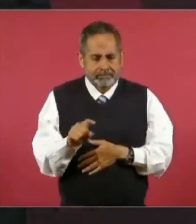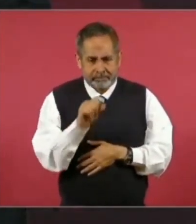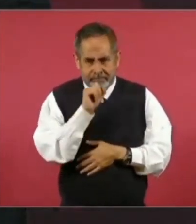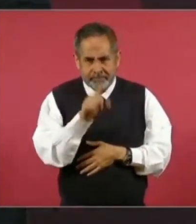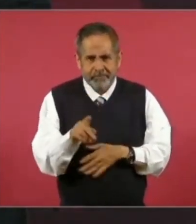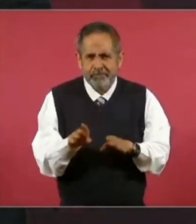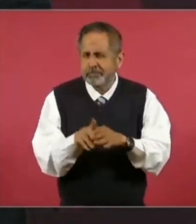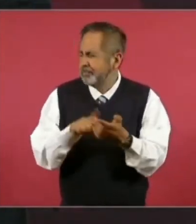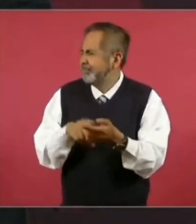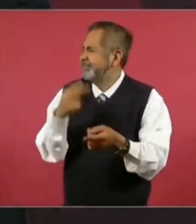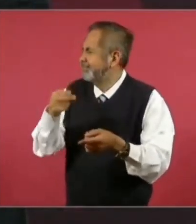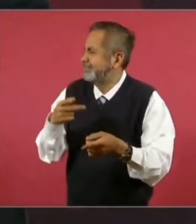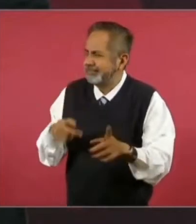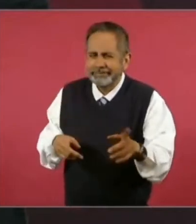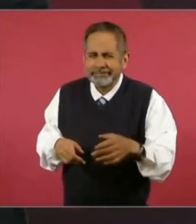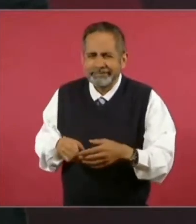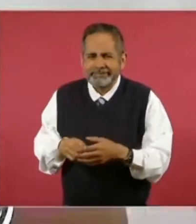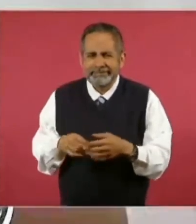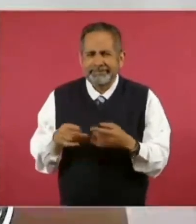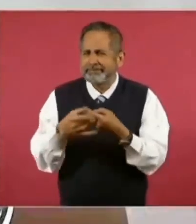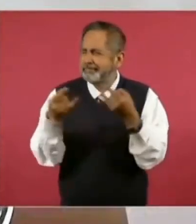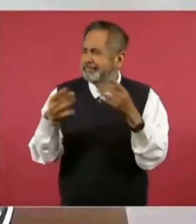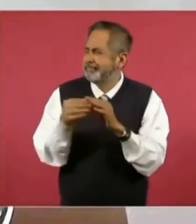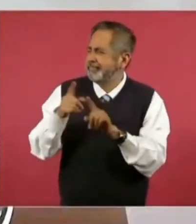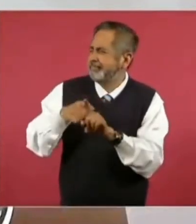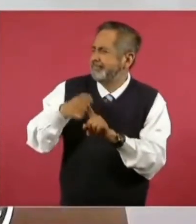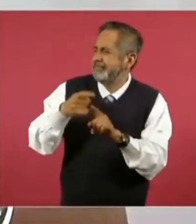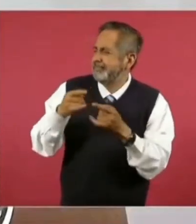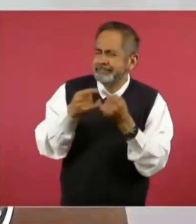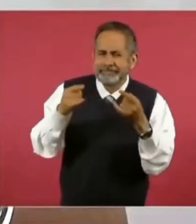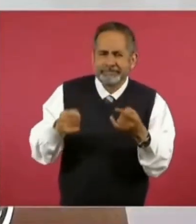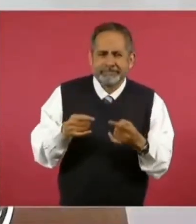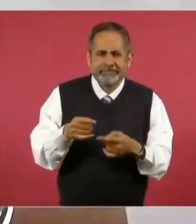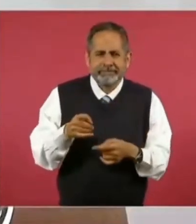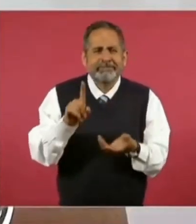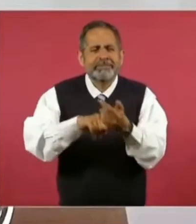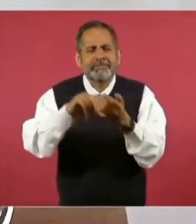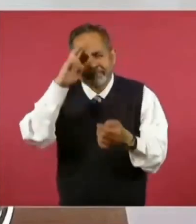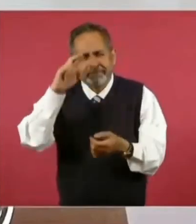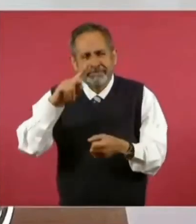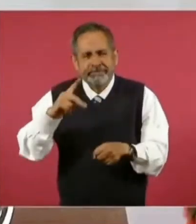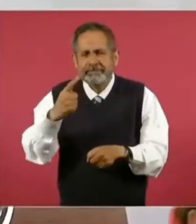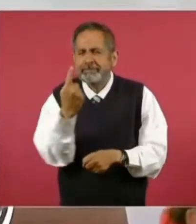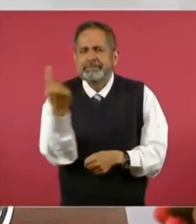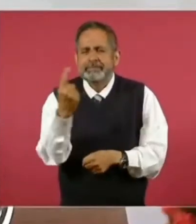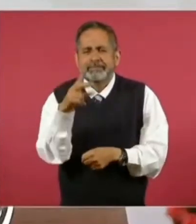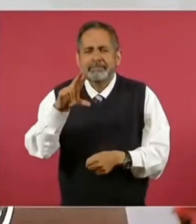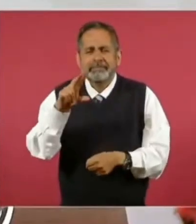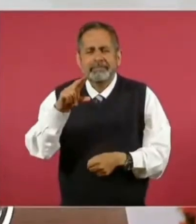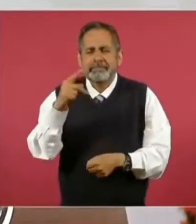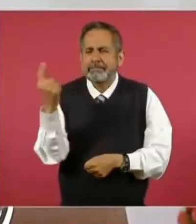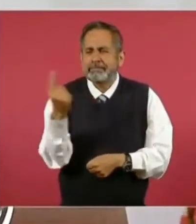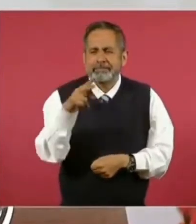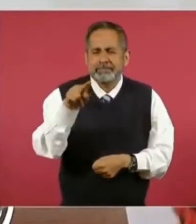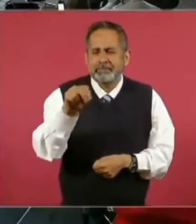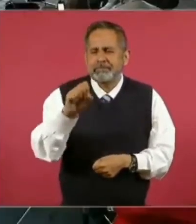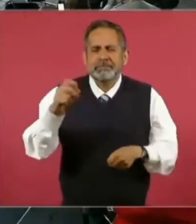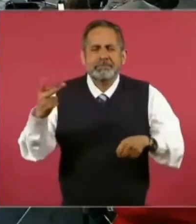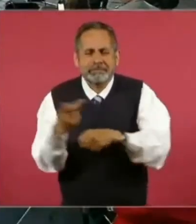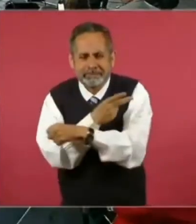¿Cómo se llamaba la sección de Héctor Suárez? ¿Qué nos pasa? ¿Qué nos pasa? Ponlo otra